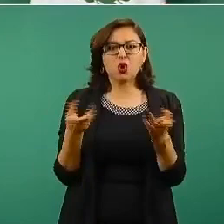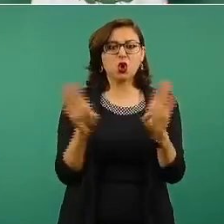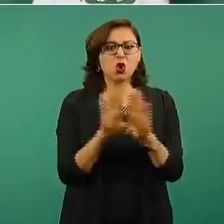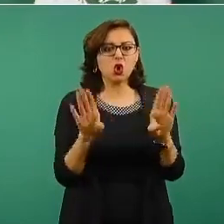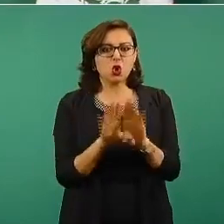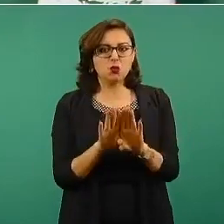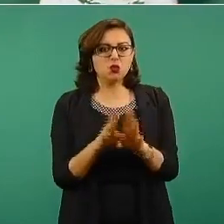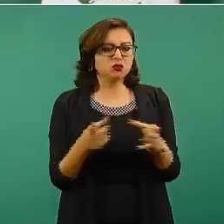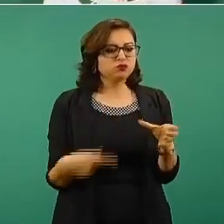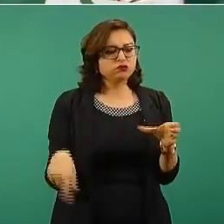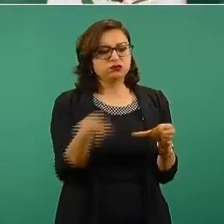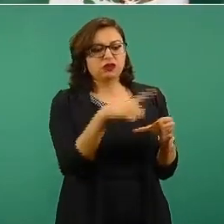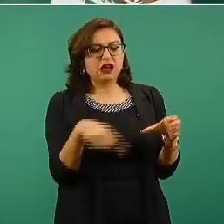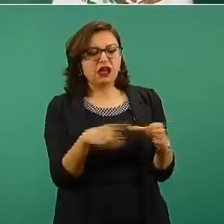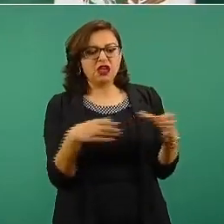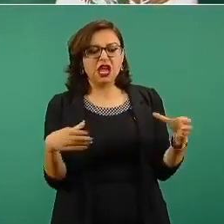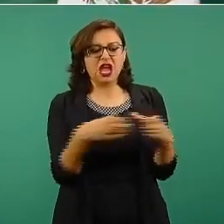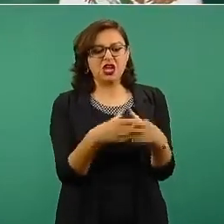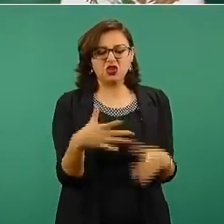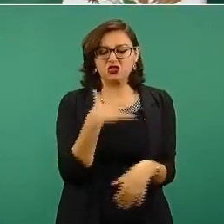prácticamente secuestrado